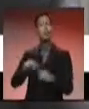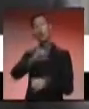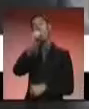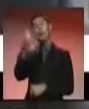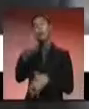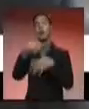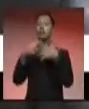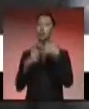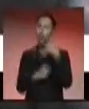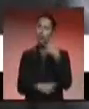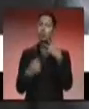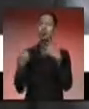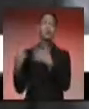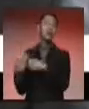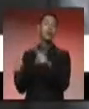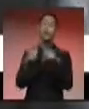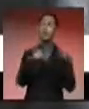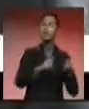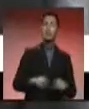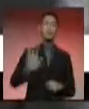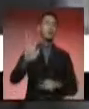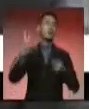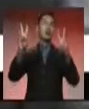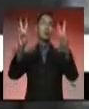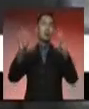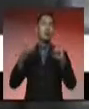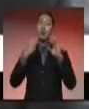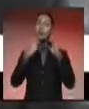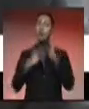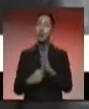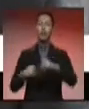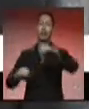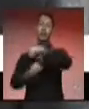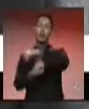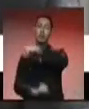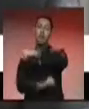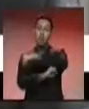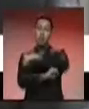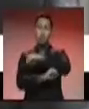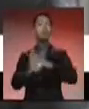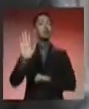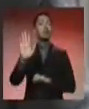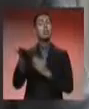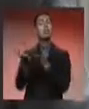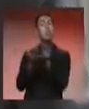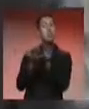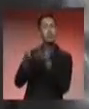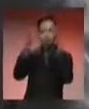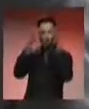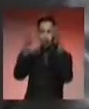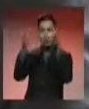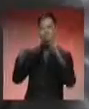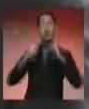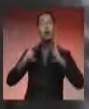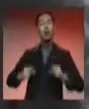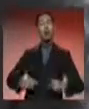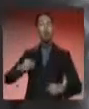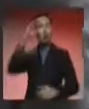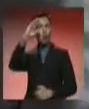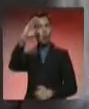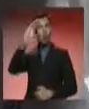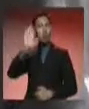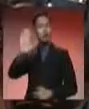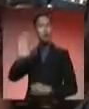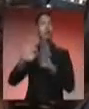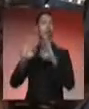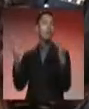otras aristas en esta temática, como es también el fortalecimiento de los servicios de atención de salud para el policía